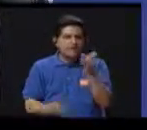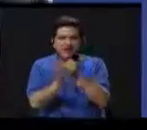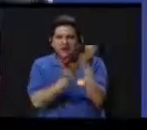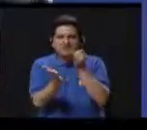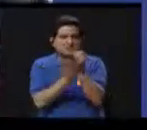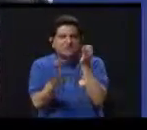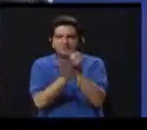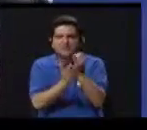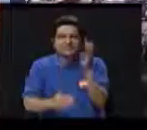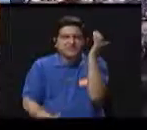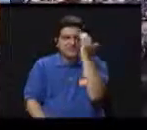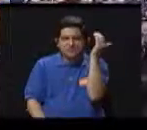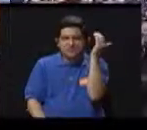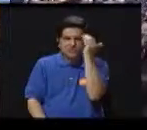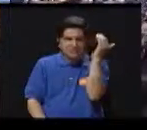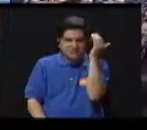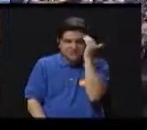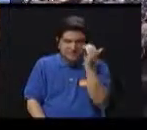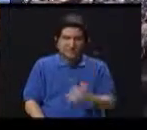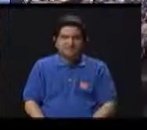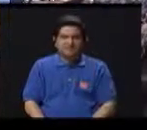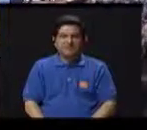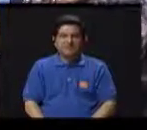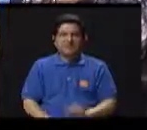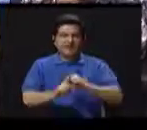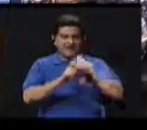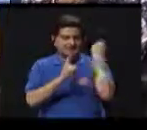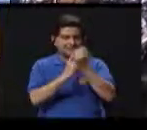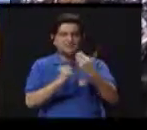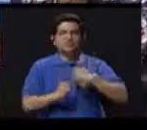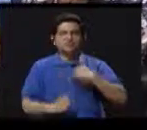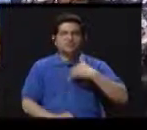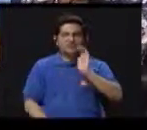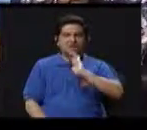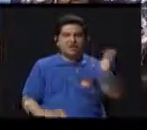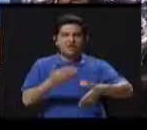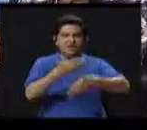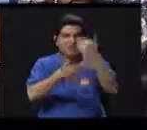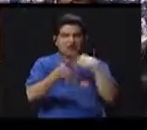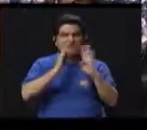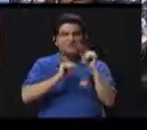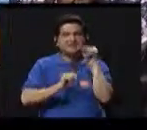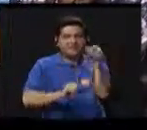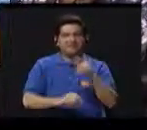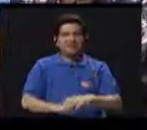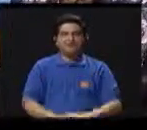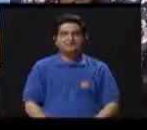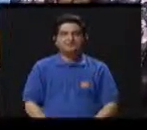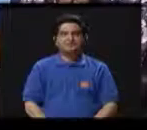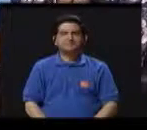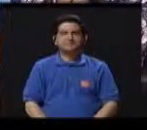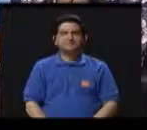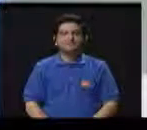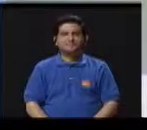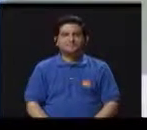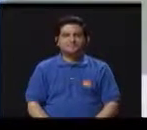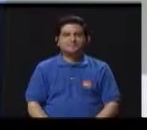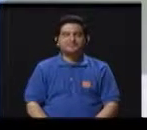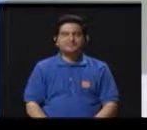¿Qué tanto de esa investigación fue conocer un poco más sobre la condición que tenían los niños antes de hablar con ellos?